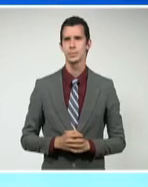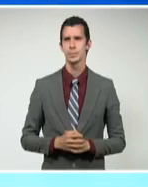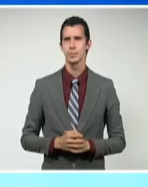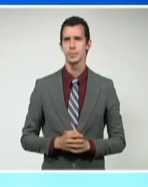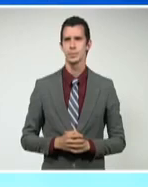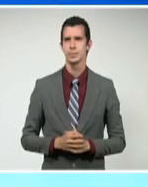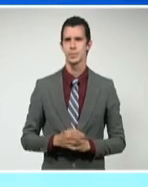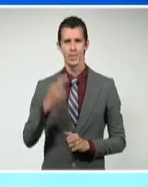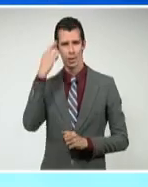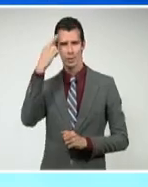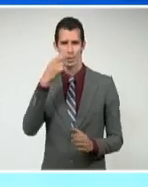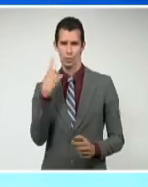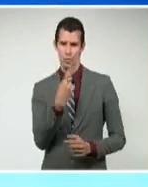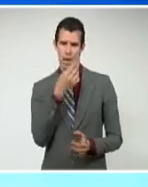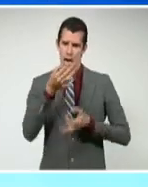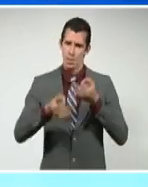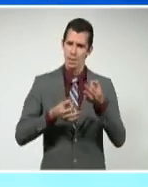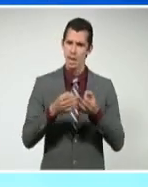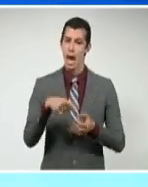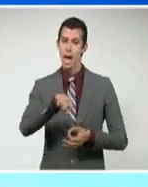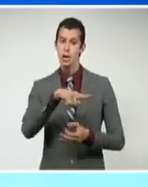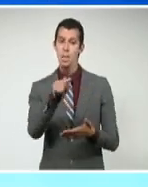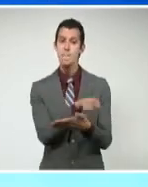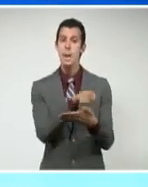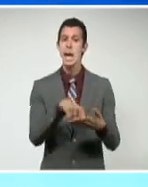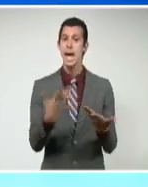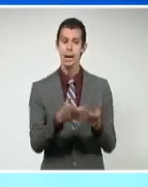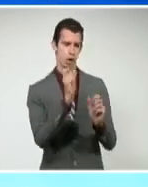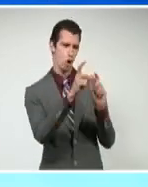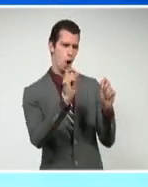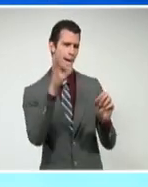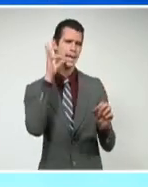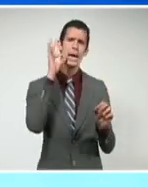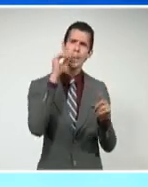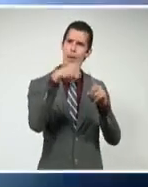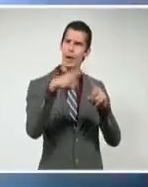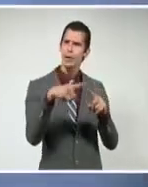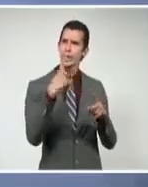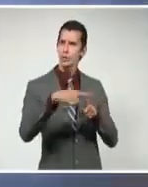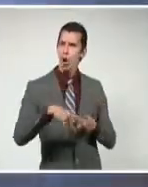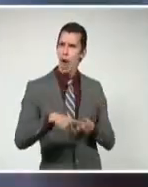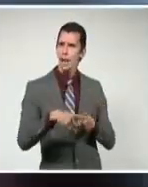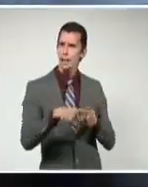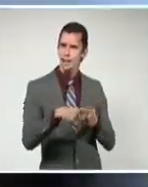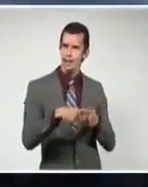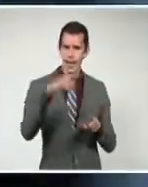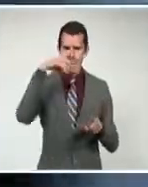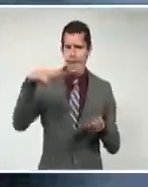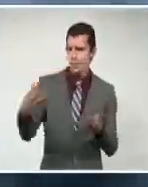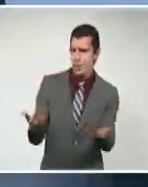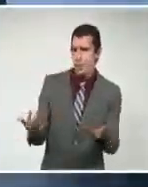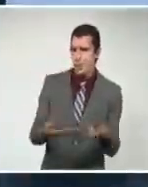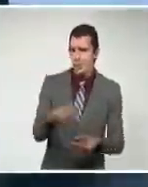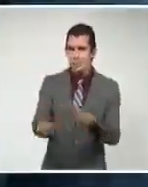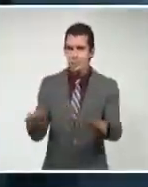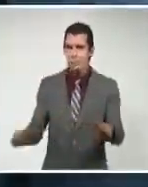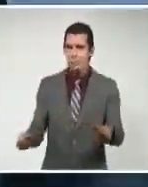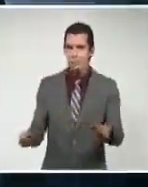para los niños, aquella en la que los manipularían como les expliqué, ¿qué decidieron? Bueno, pues salir a la calle, aquí